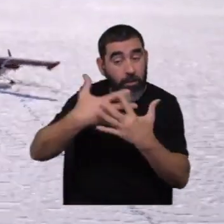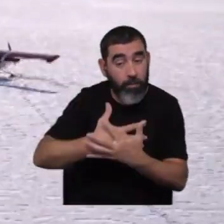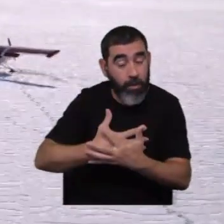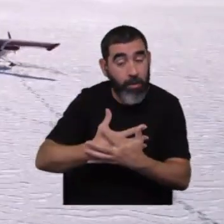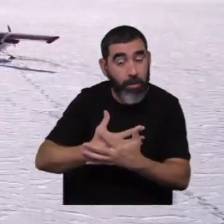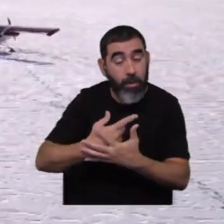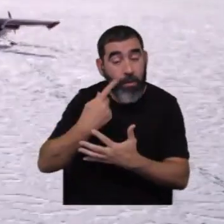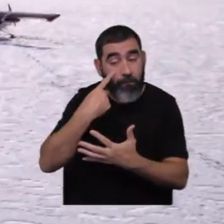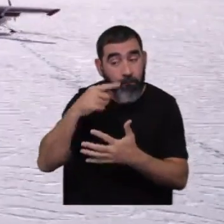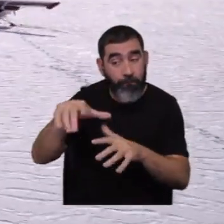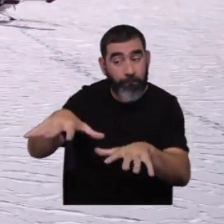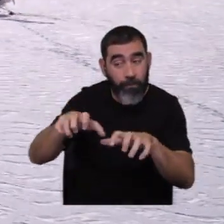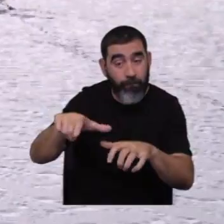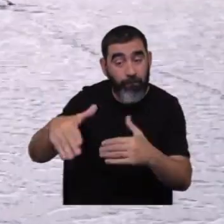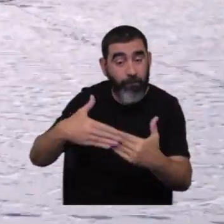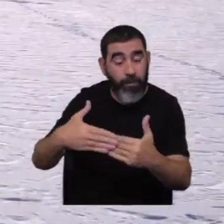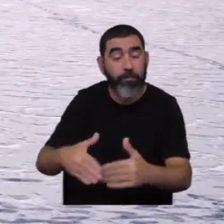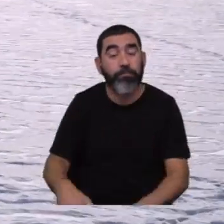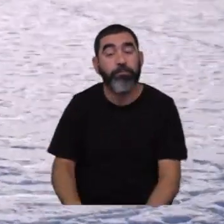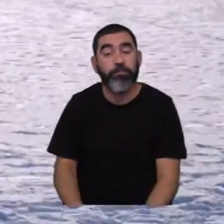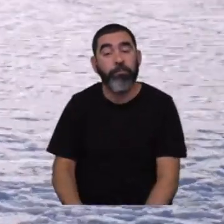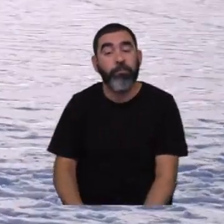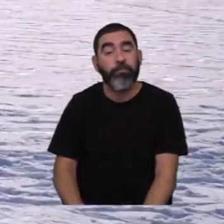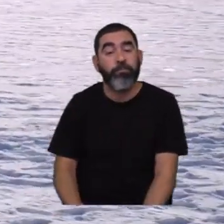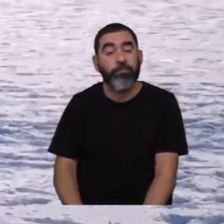ese ambiente, ¿no?